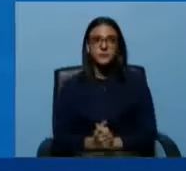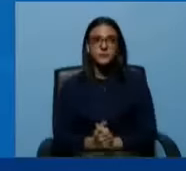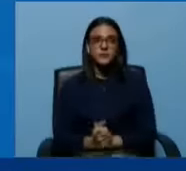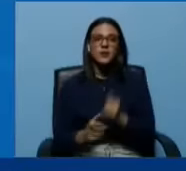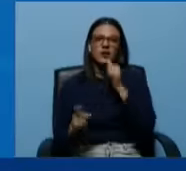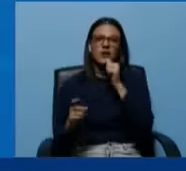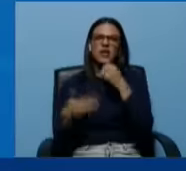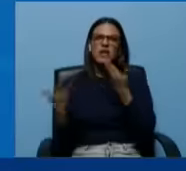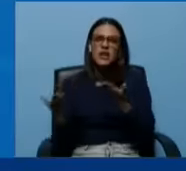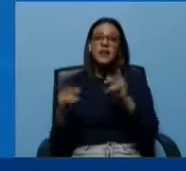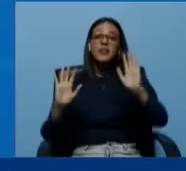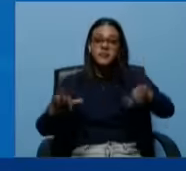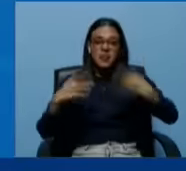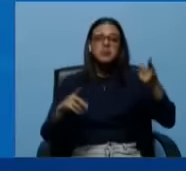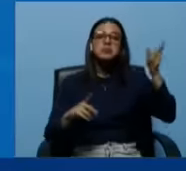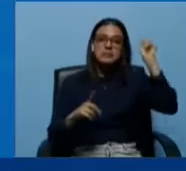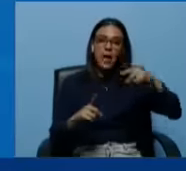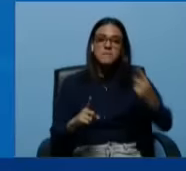quien luego se sumó,